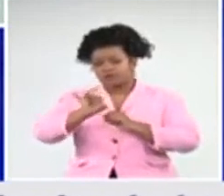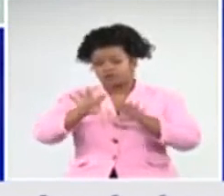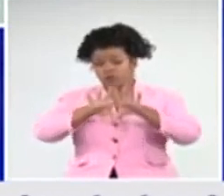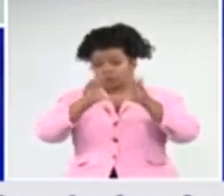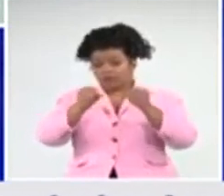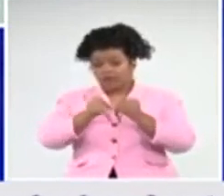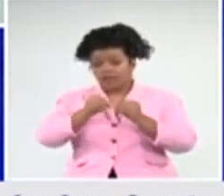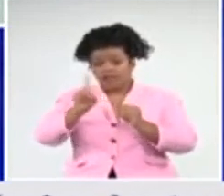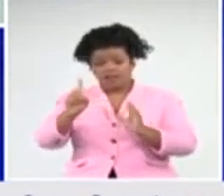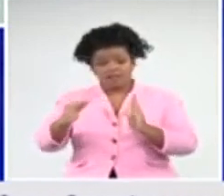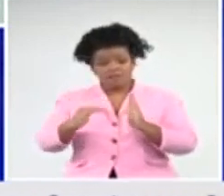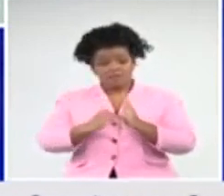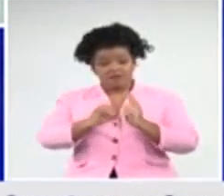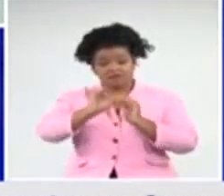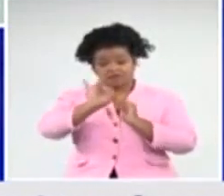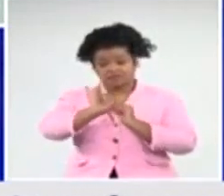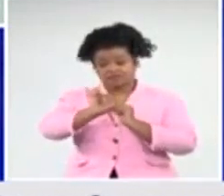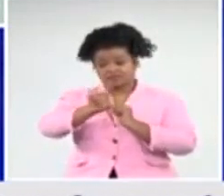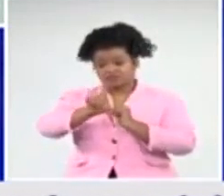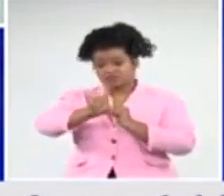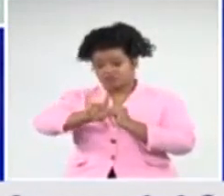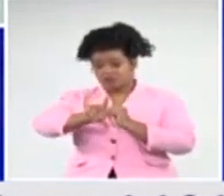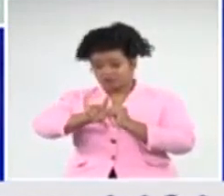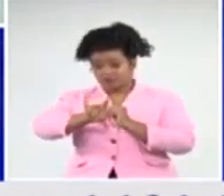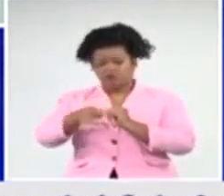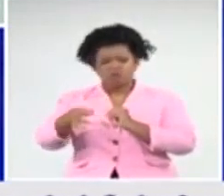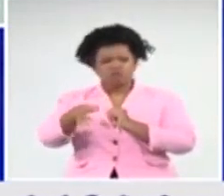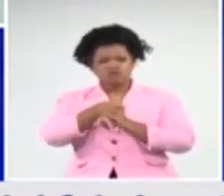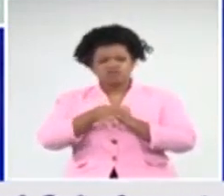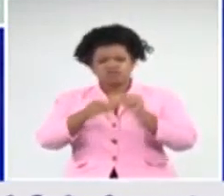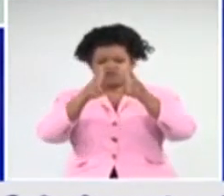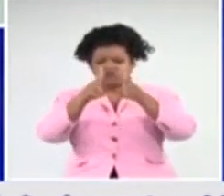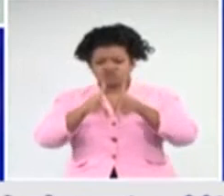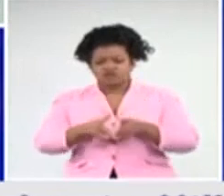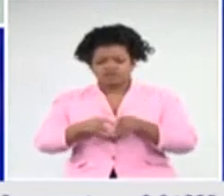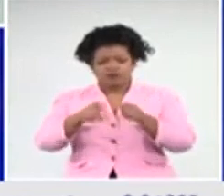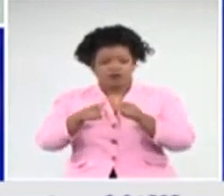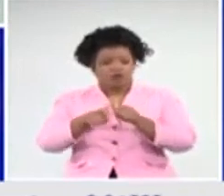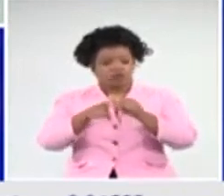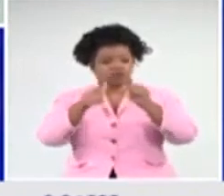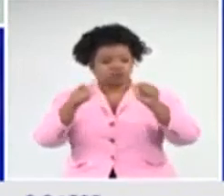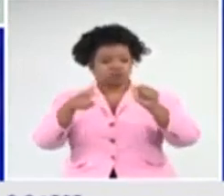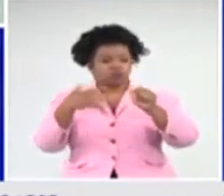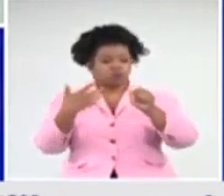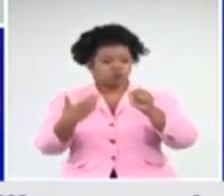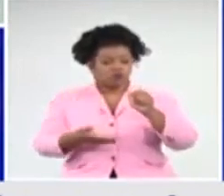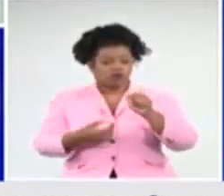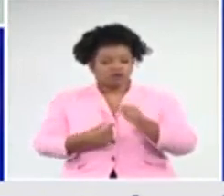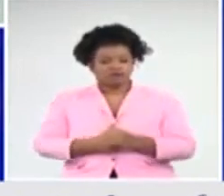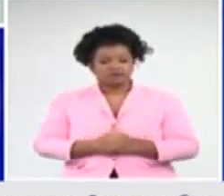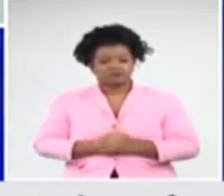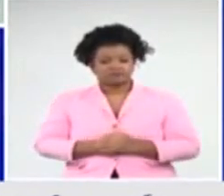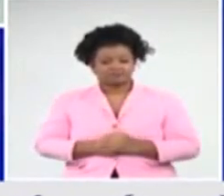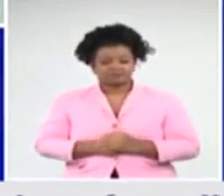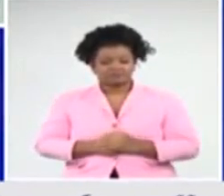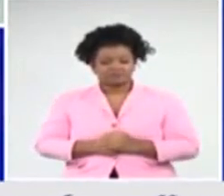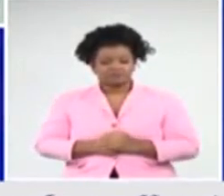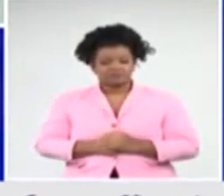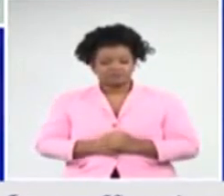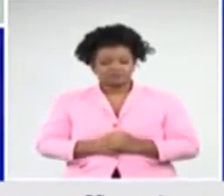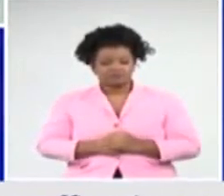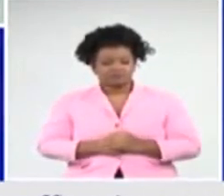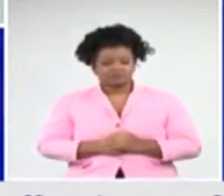1.719 en total. Los municipios con cifras de casos diagnosticados ayer por encima de